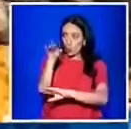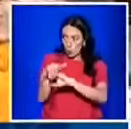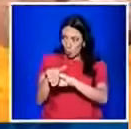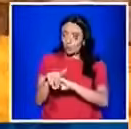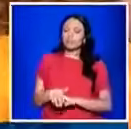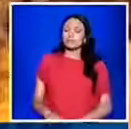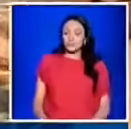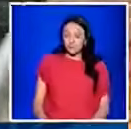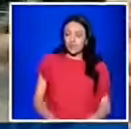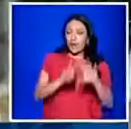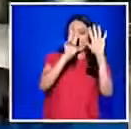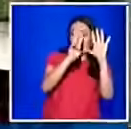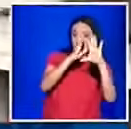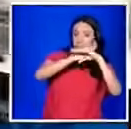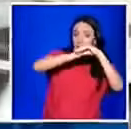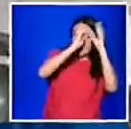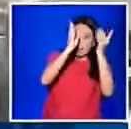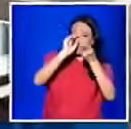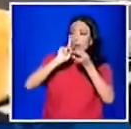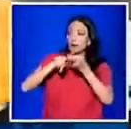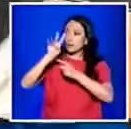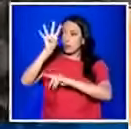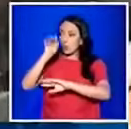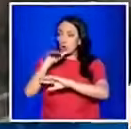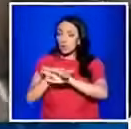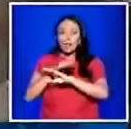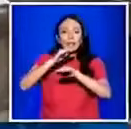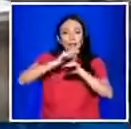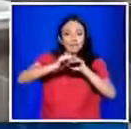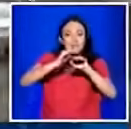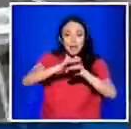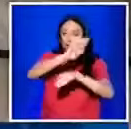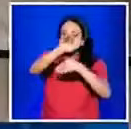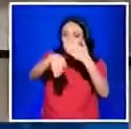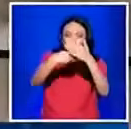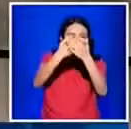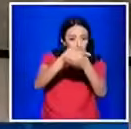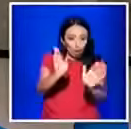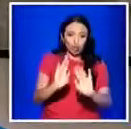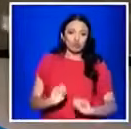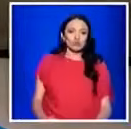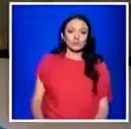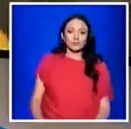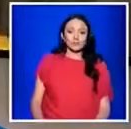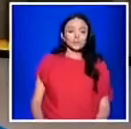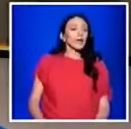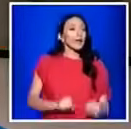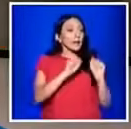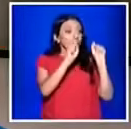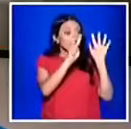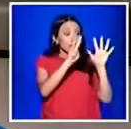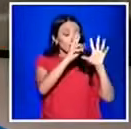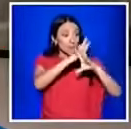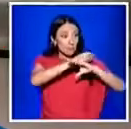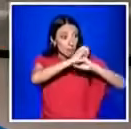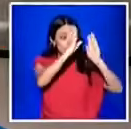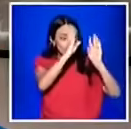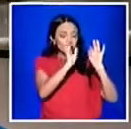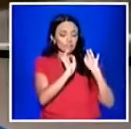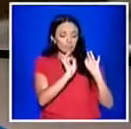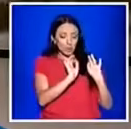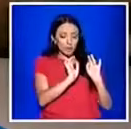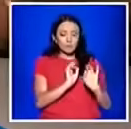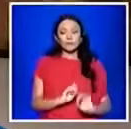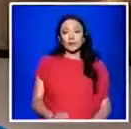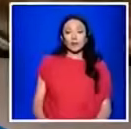las 4 de la tarde. Están cordialmente invitados todo el público que nos está viendo, sí. Ya lo escucharon, vecinos, desde las 7 de la mañana, muy tempranito,